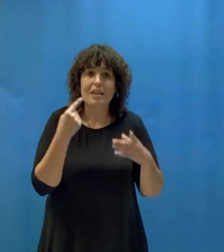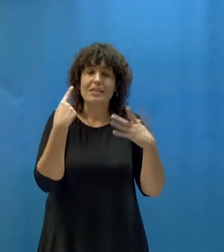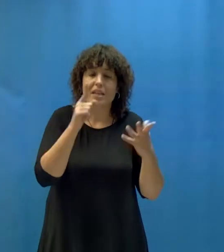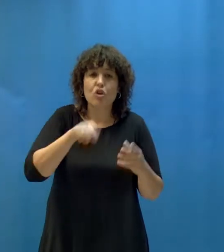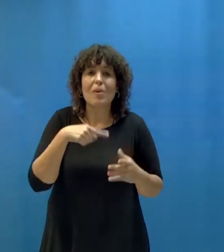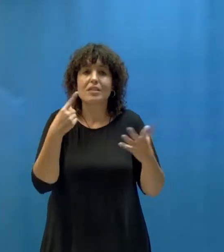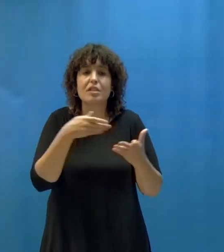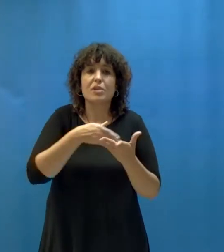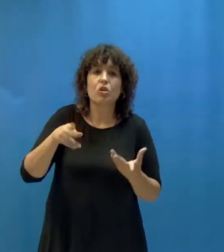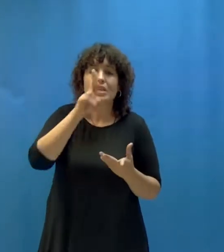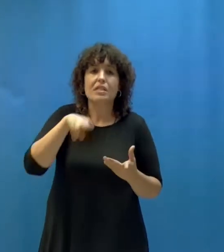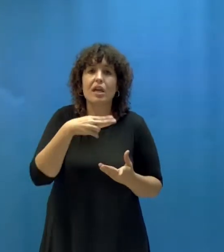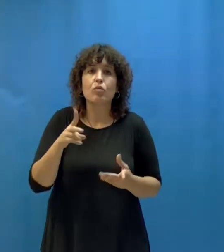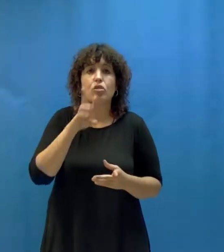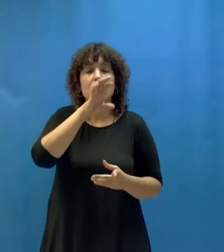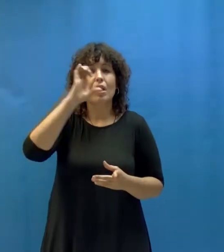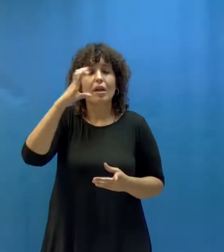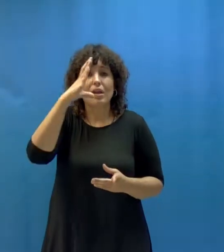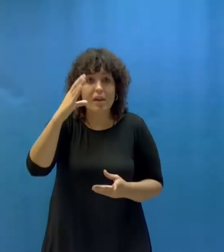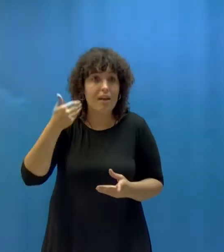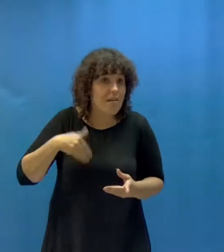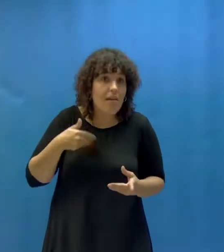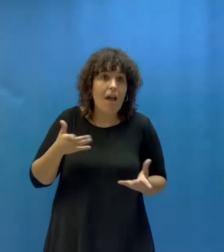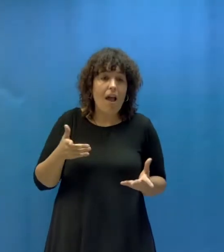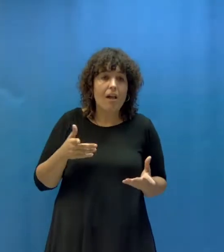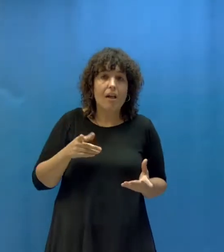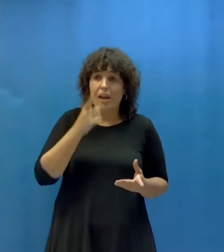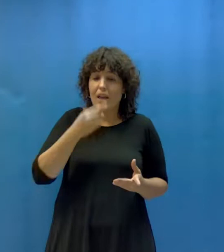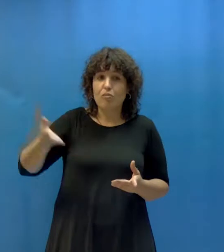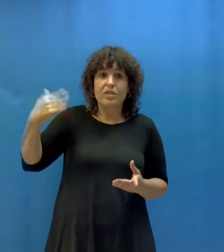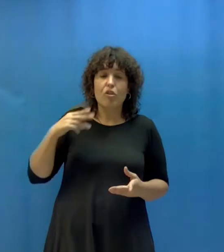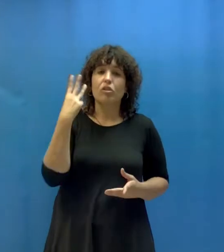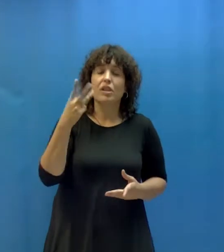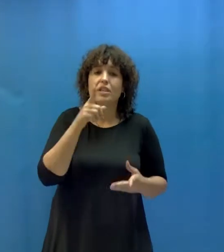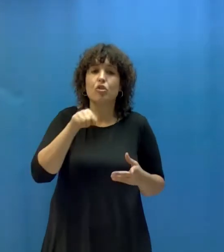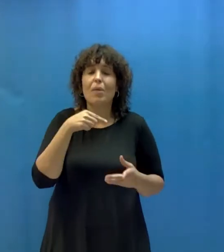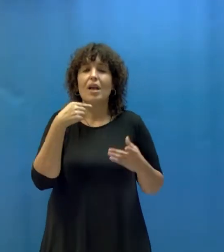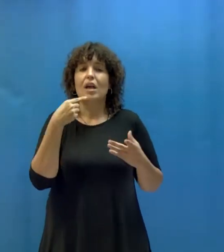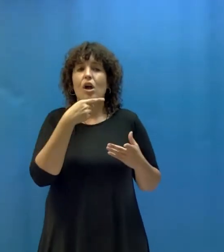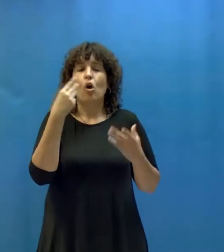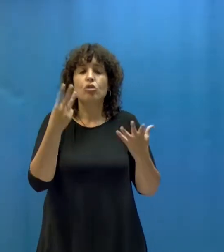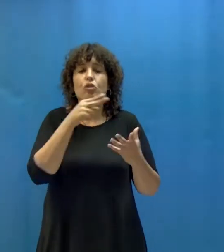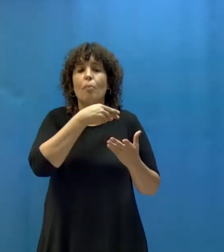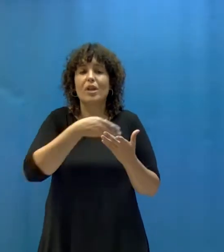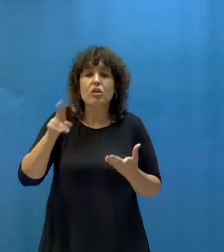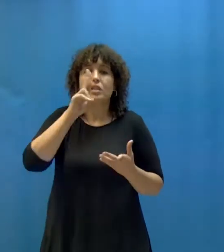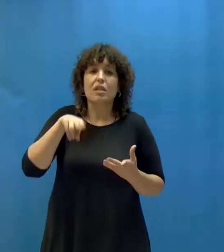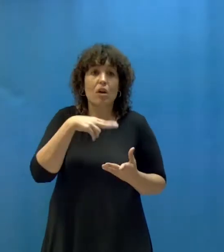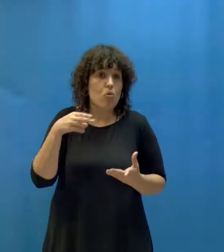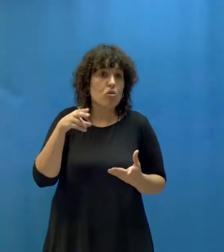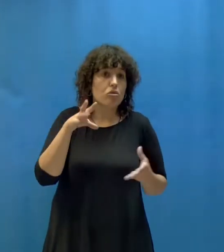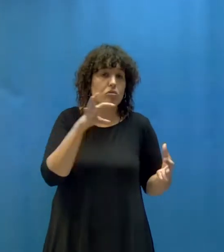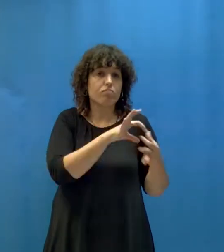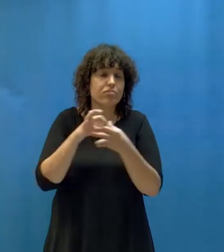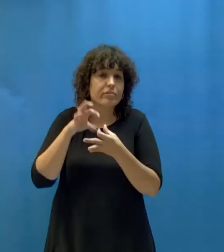6,6 millones de euros en REC, a lo largo de 2016, 3,8 millones de euros en REC, y a lo largo de 2015, que recuerdo,